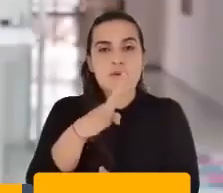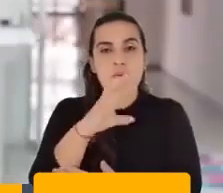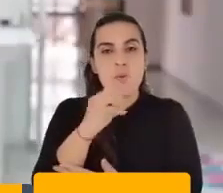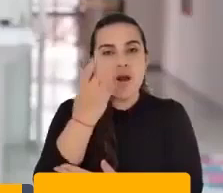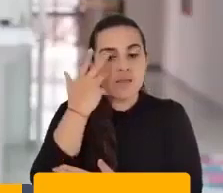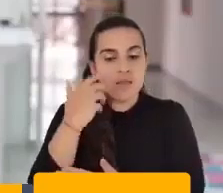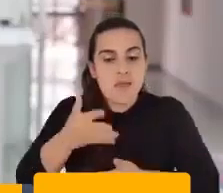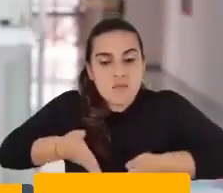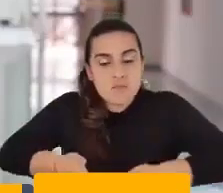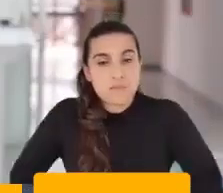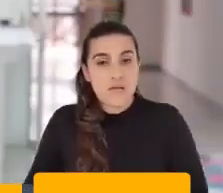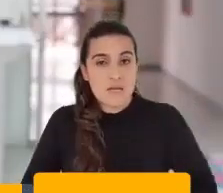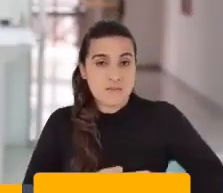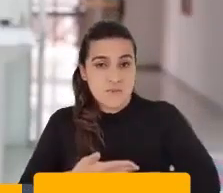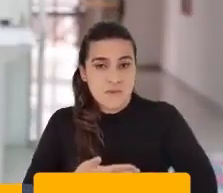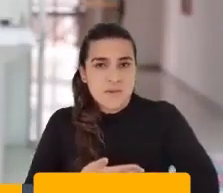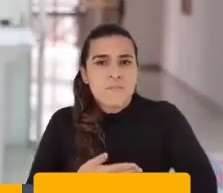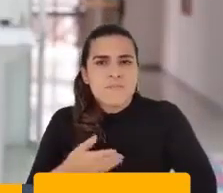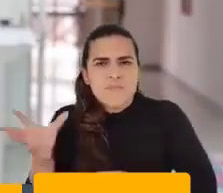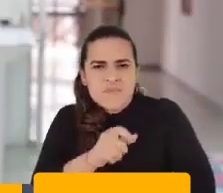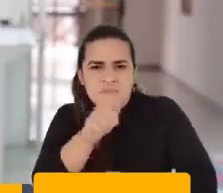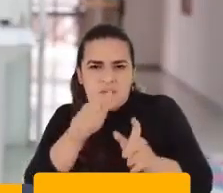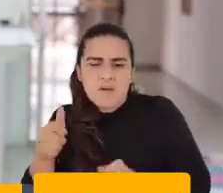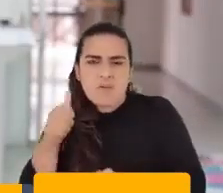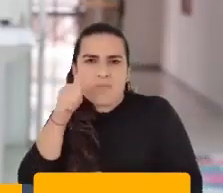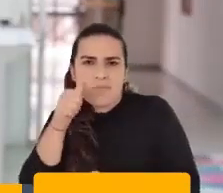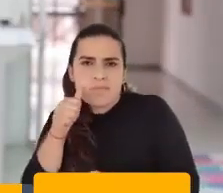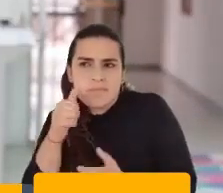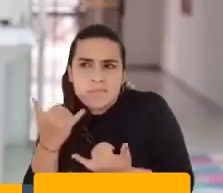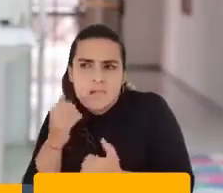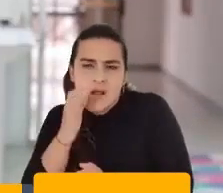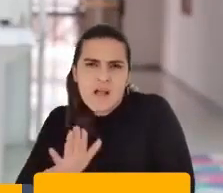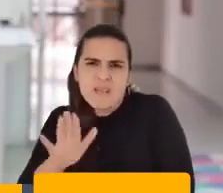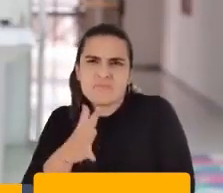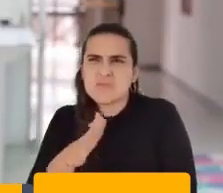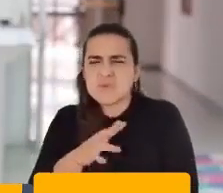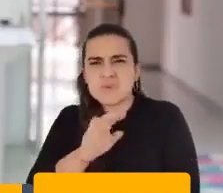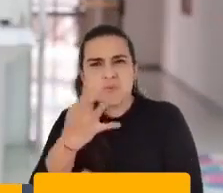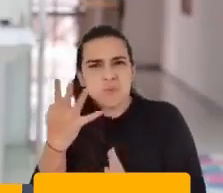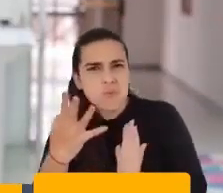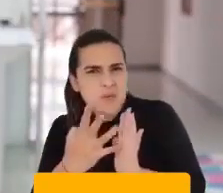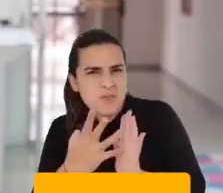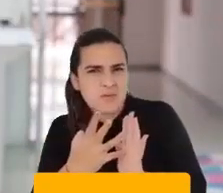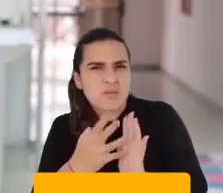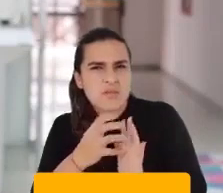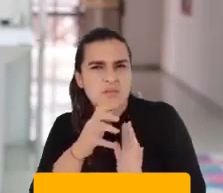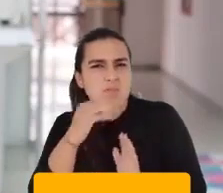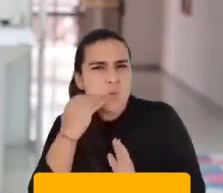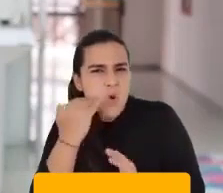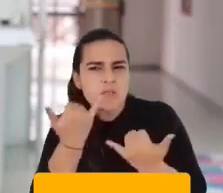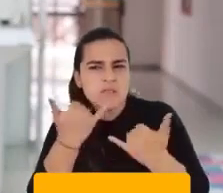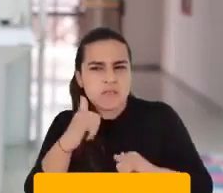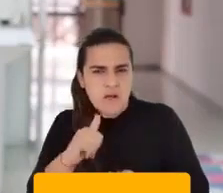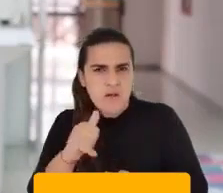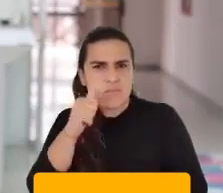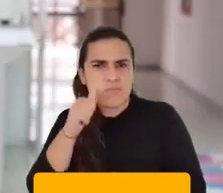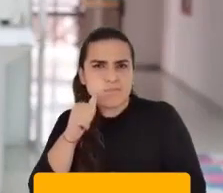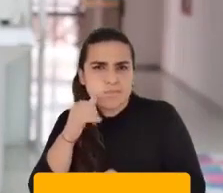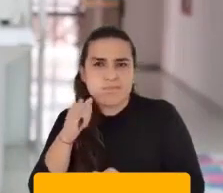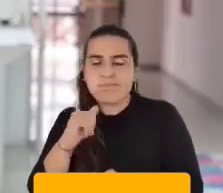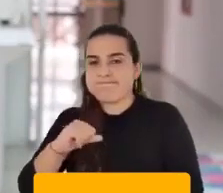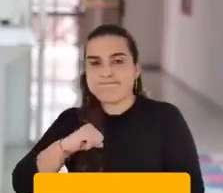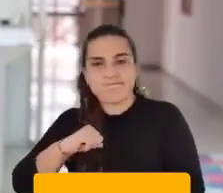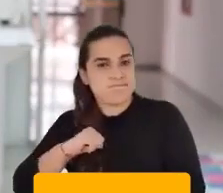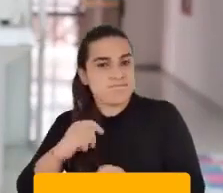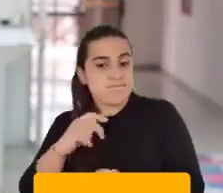Todas las gestantes del departamento, que aproximadamente son 4.800 gestantes que no han recibido la primera